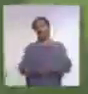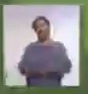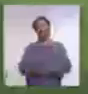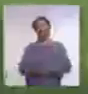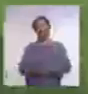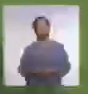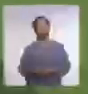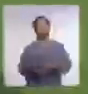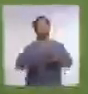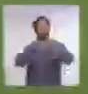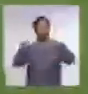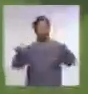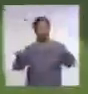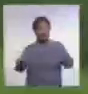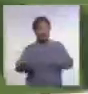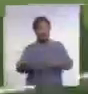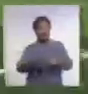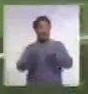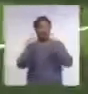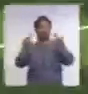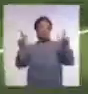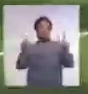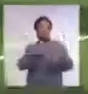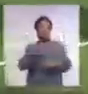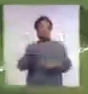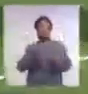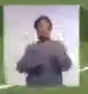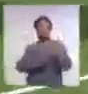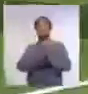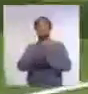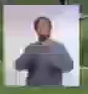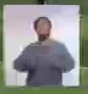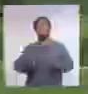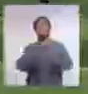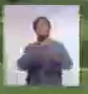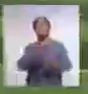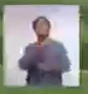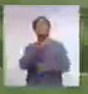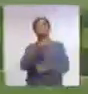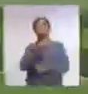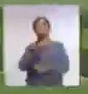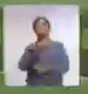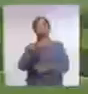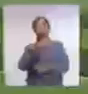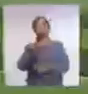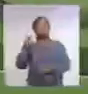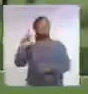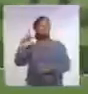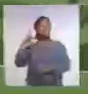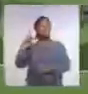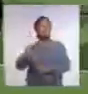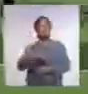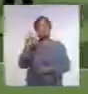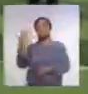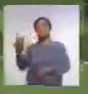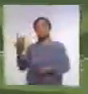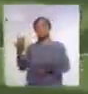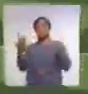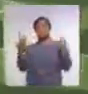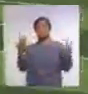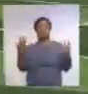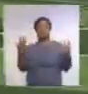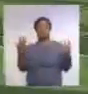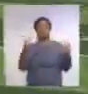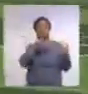El equipo CAR Tlaxcala avanzó a la final de la Copa Premier de la Liga Queuca de Puebla al vencer por marcador global de 5-2 al equipo